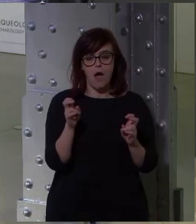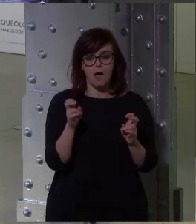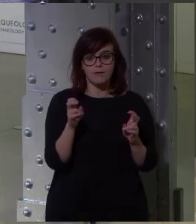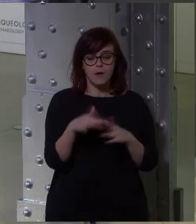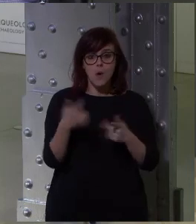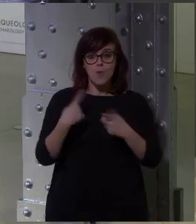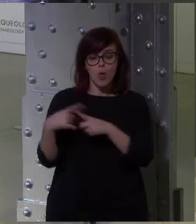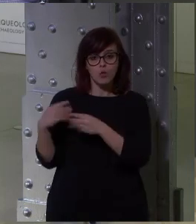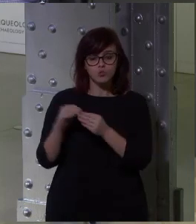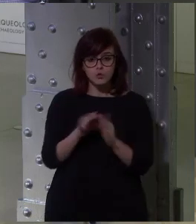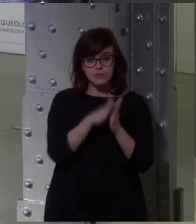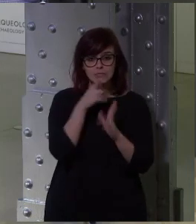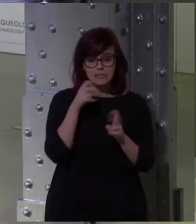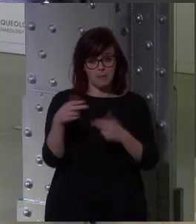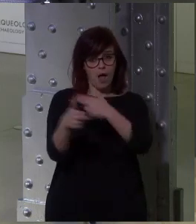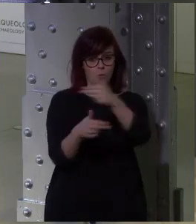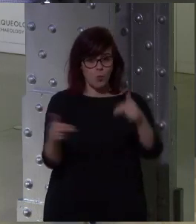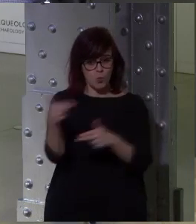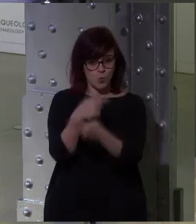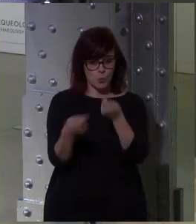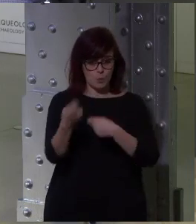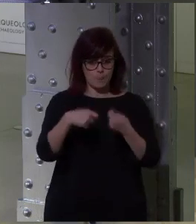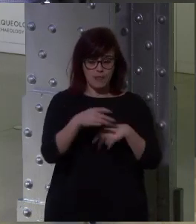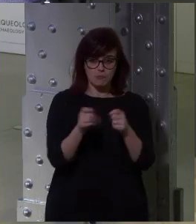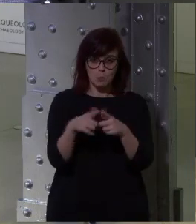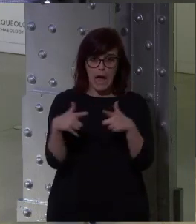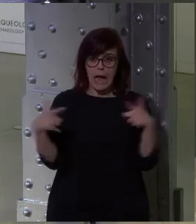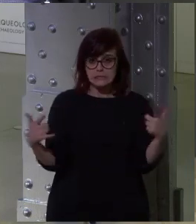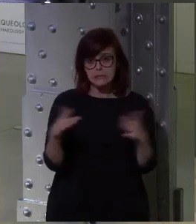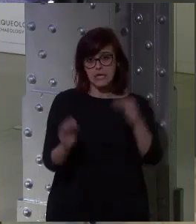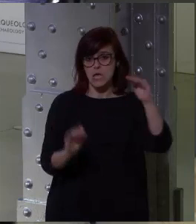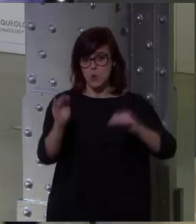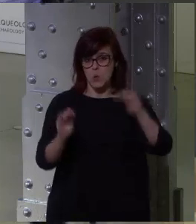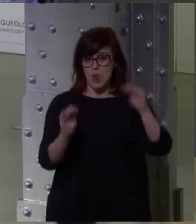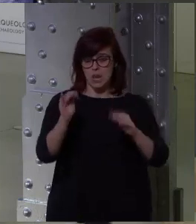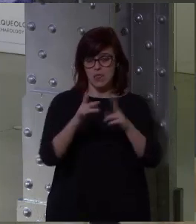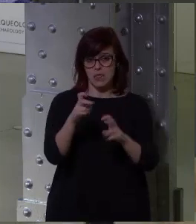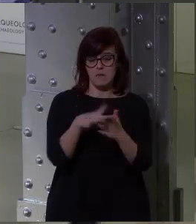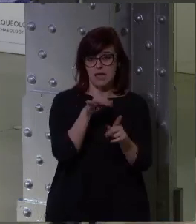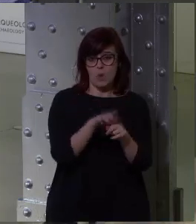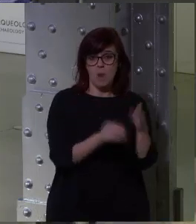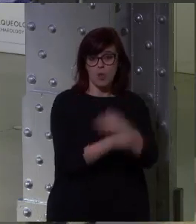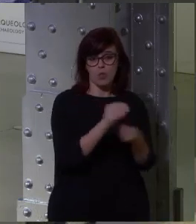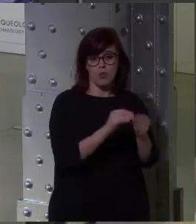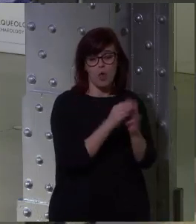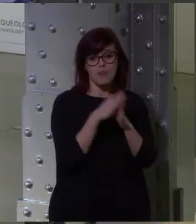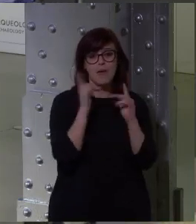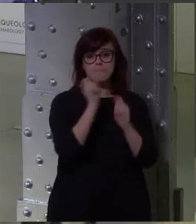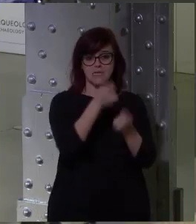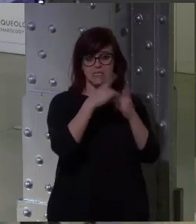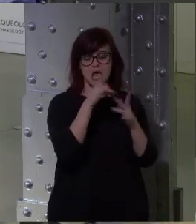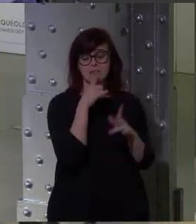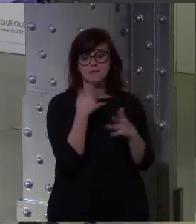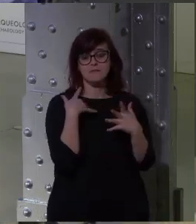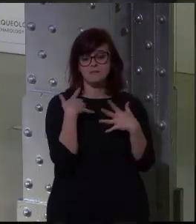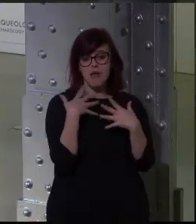de productos procedentes de la acuicultura está creciendo y se está igualando a la producción de pesca salvaje.